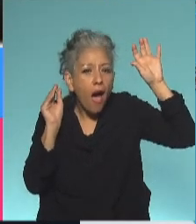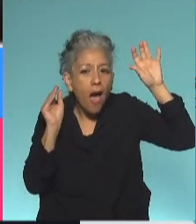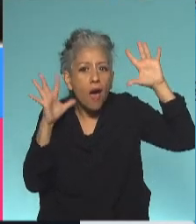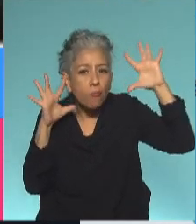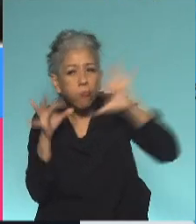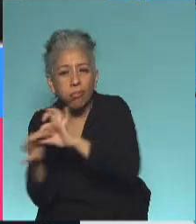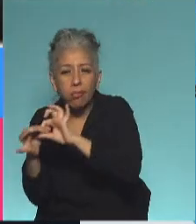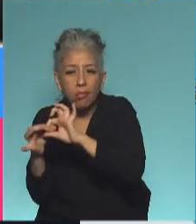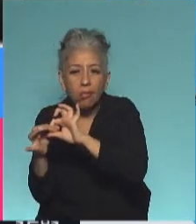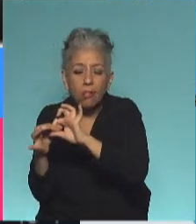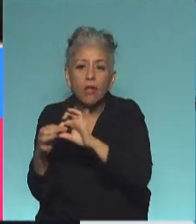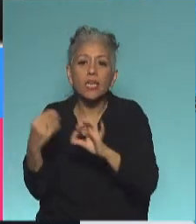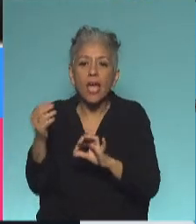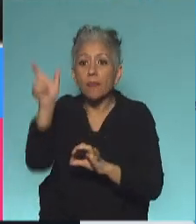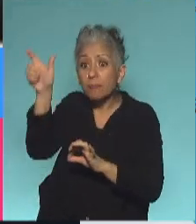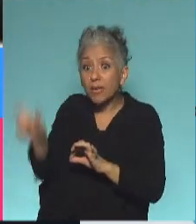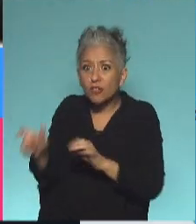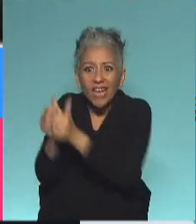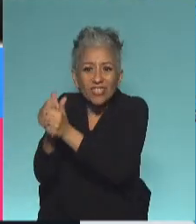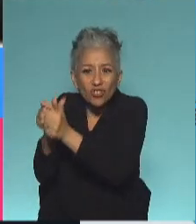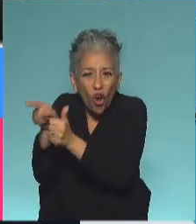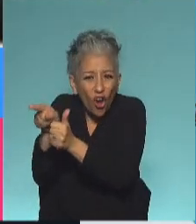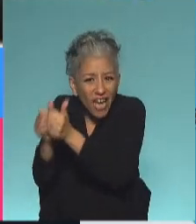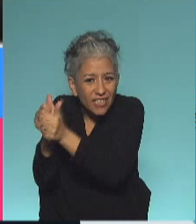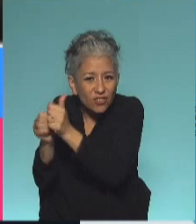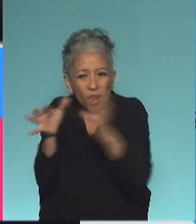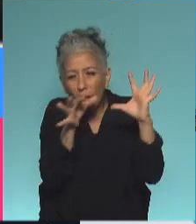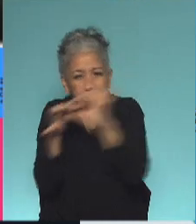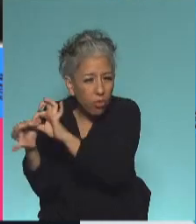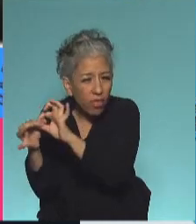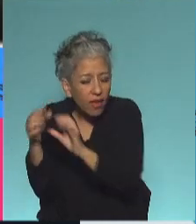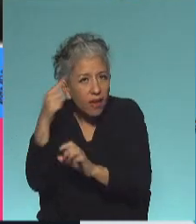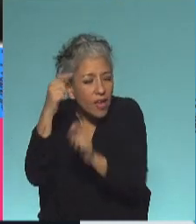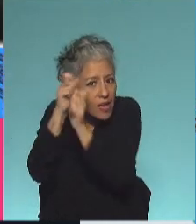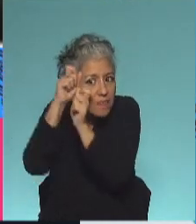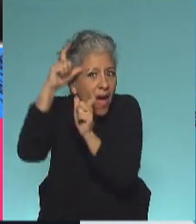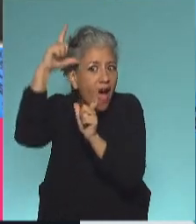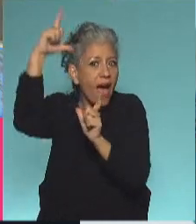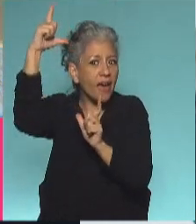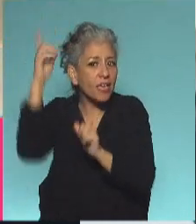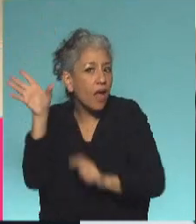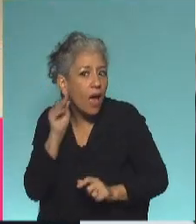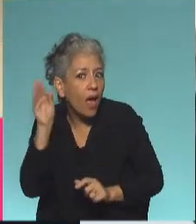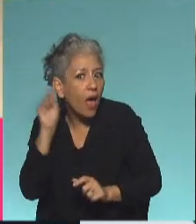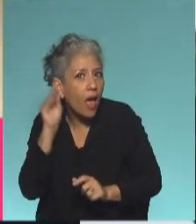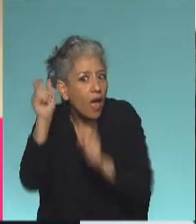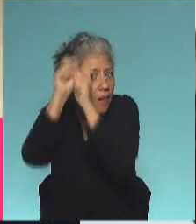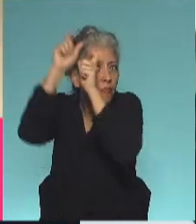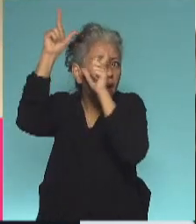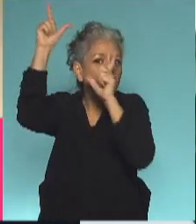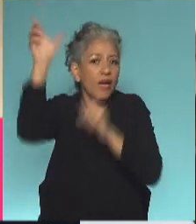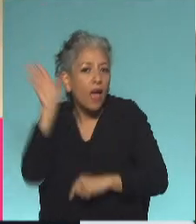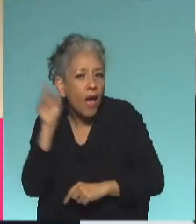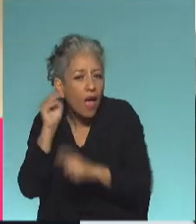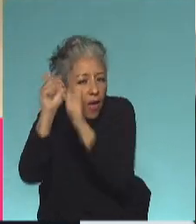vínculo primero con el personaje y luego con uno, que es el que más o menos va dibujando a través de, ya te digo,